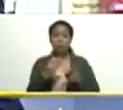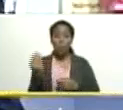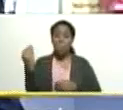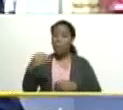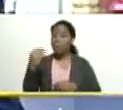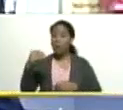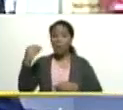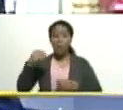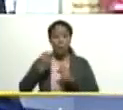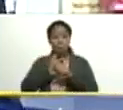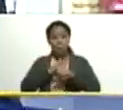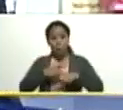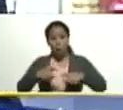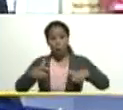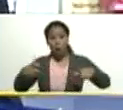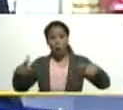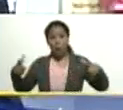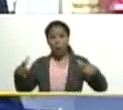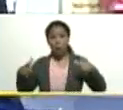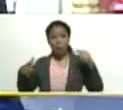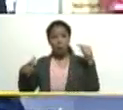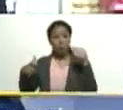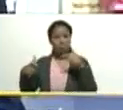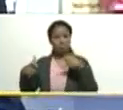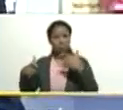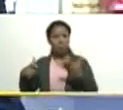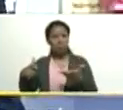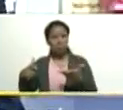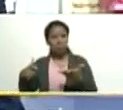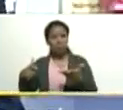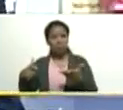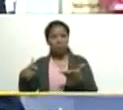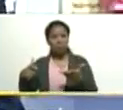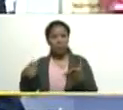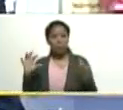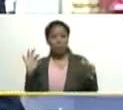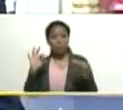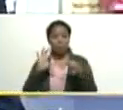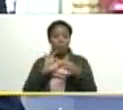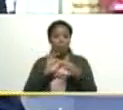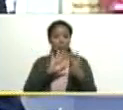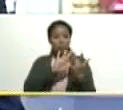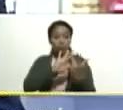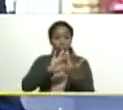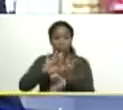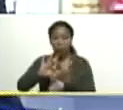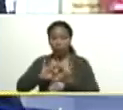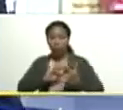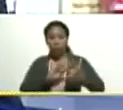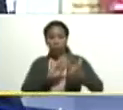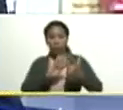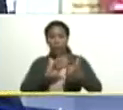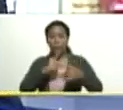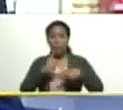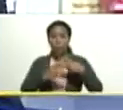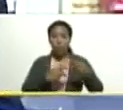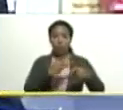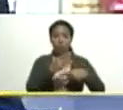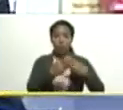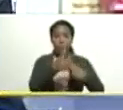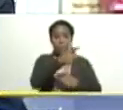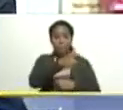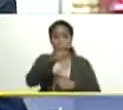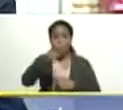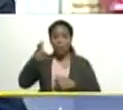esta masificación de la producción, a su vez, ha conllevado la articulación de fuentes productivas y de intercambios productivos